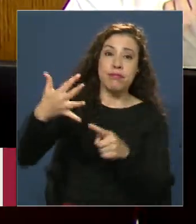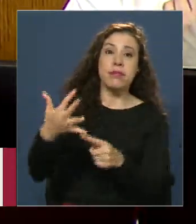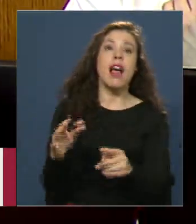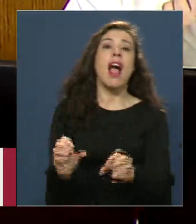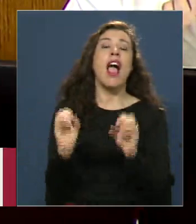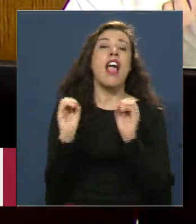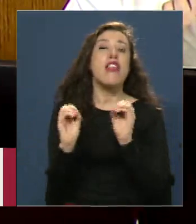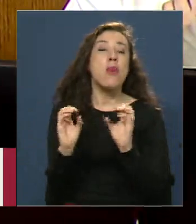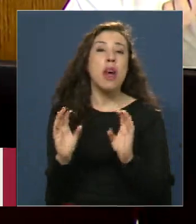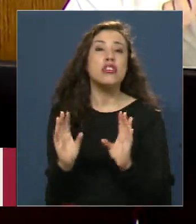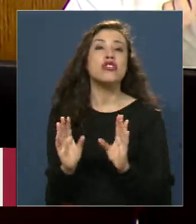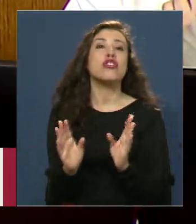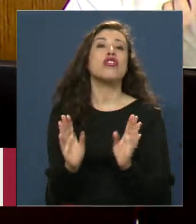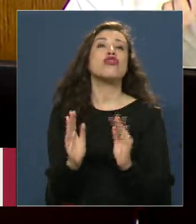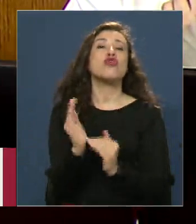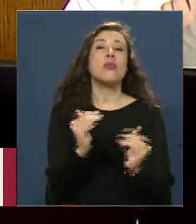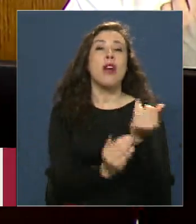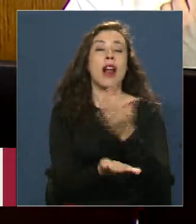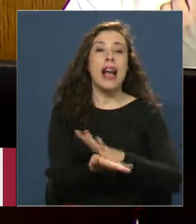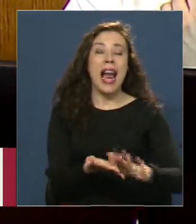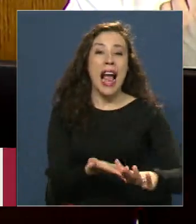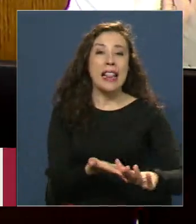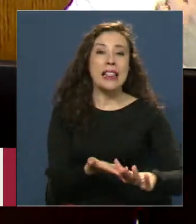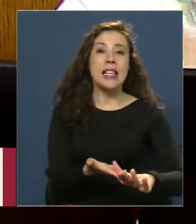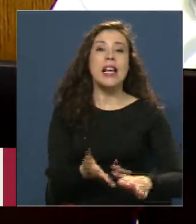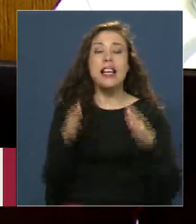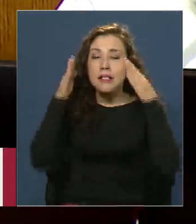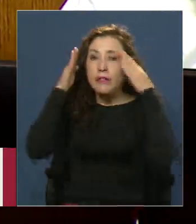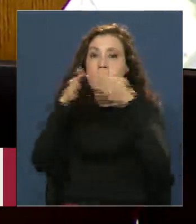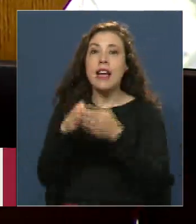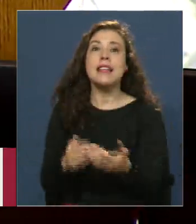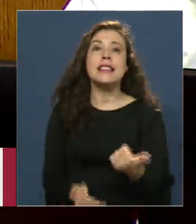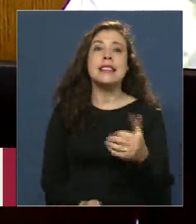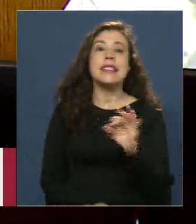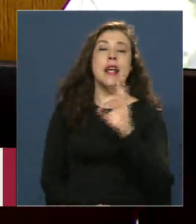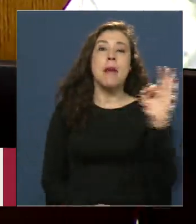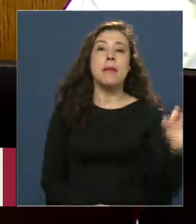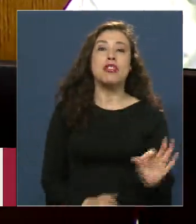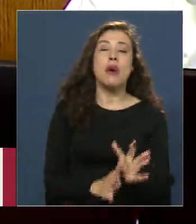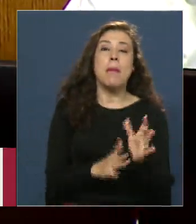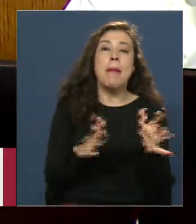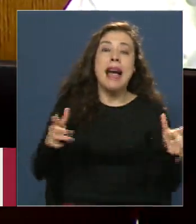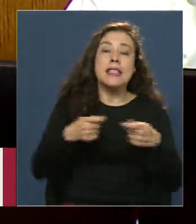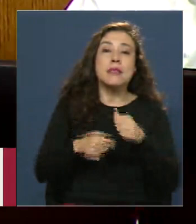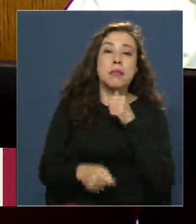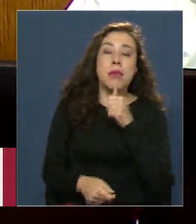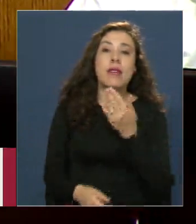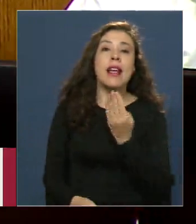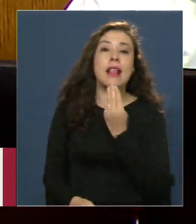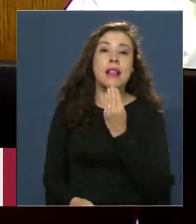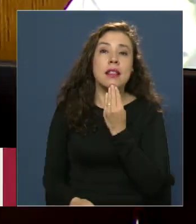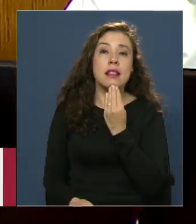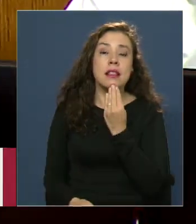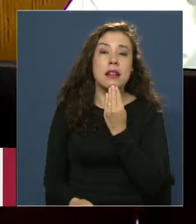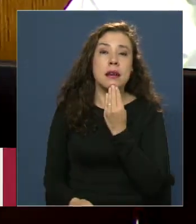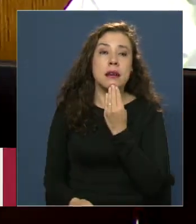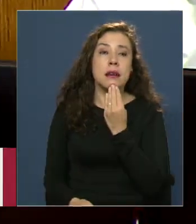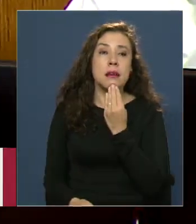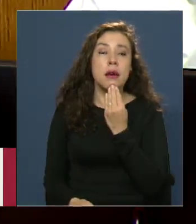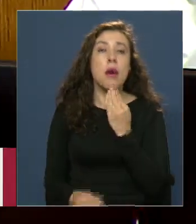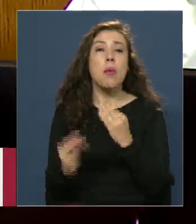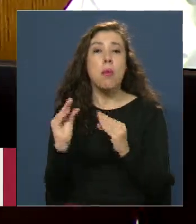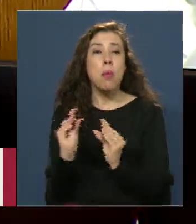enseñanza superior, programa focalizado en el 60% más vulnerable, y por supuesto también los